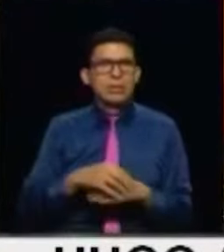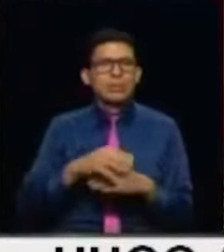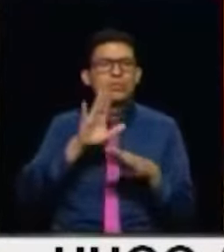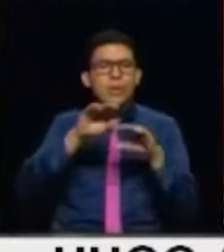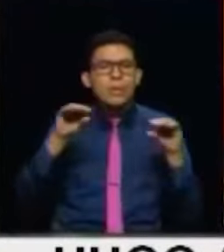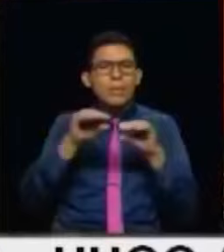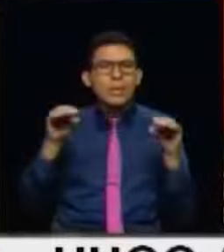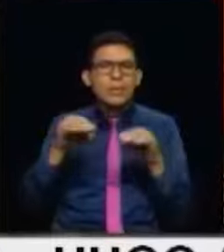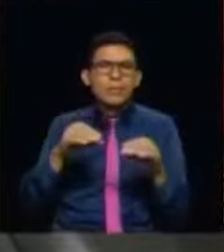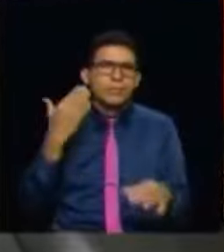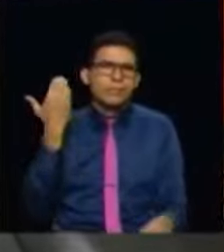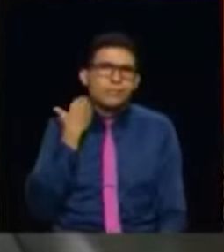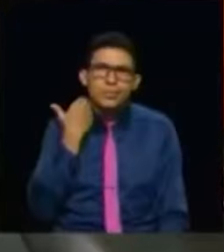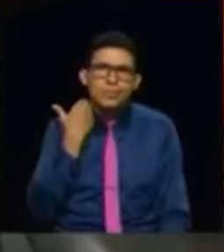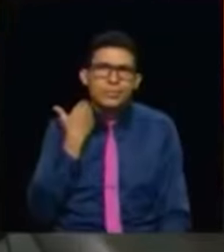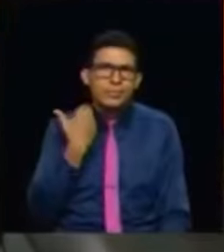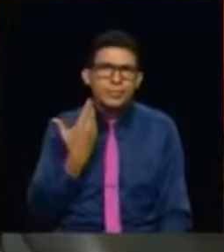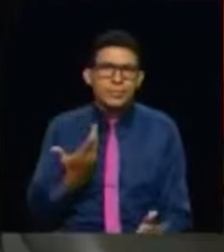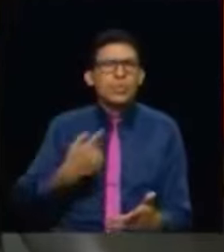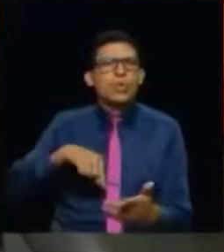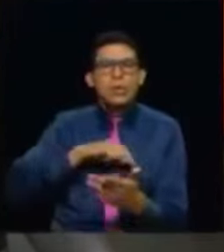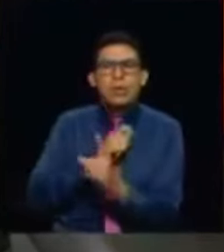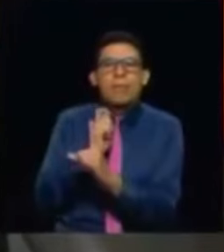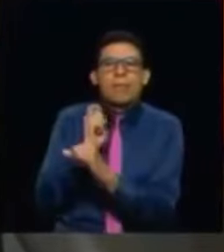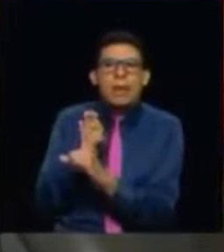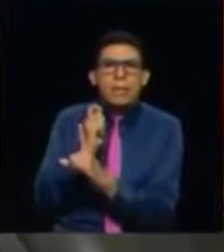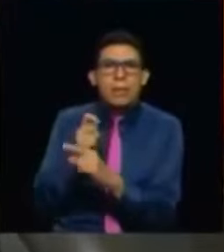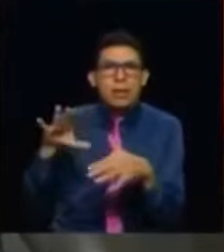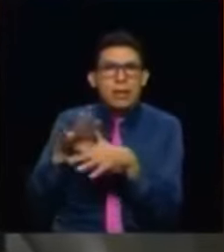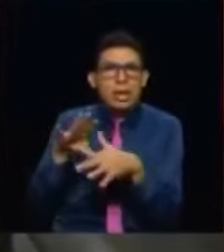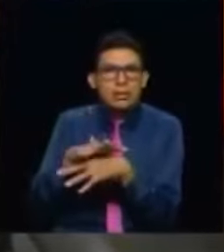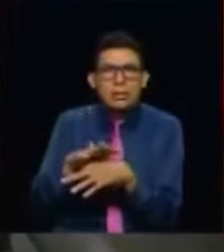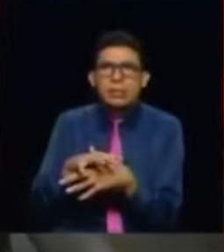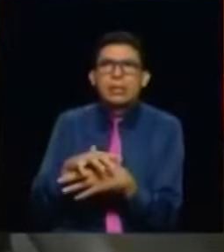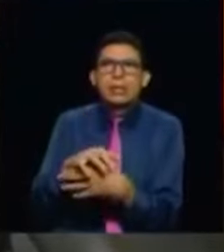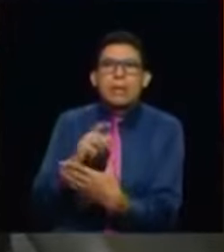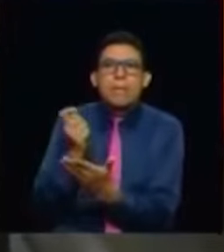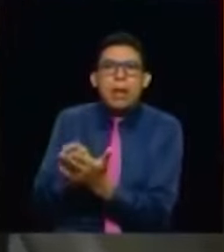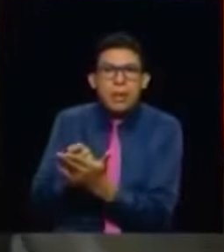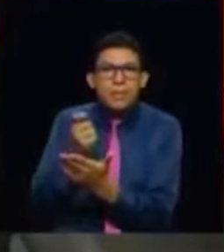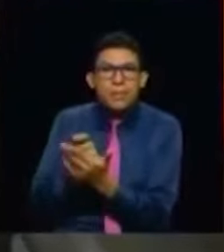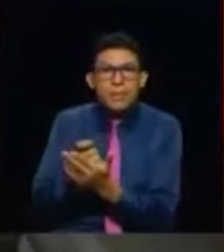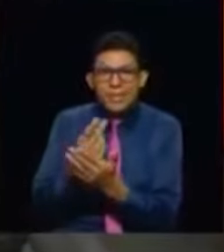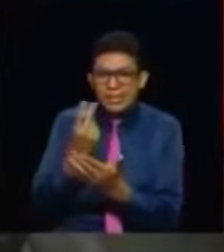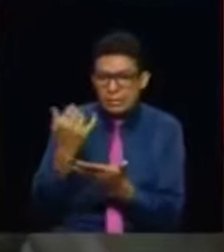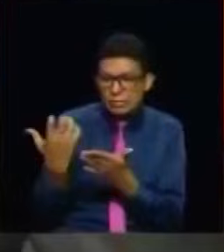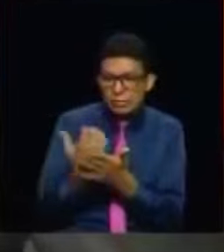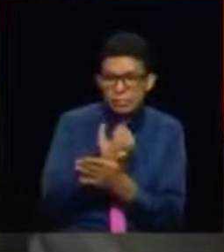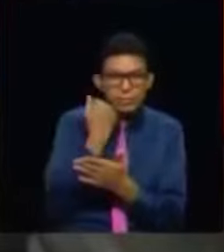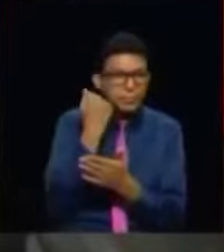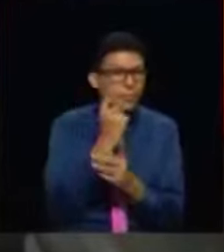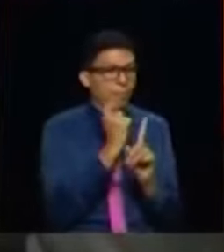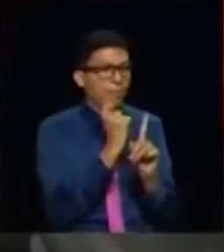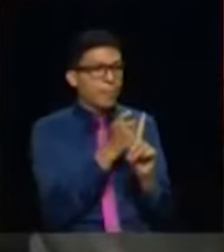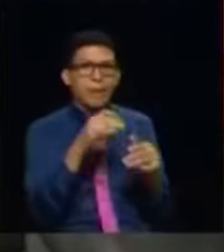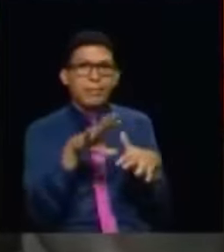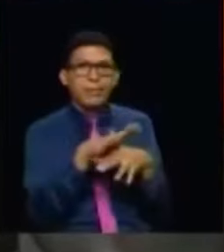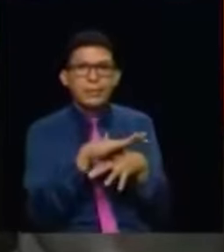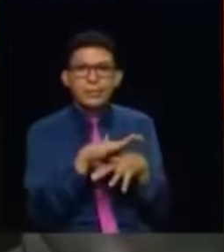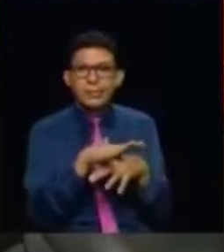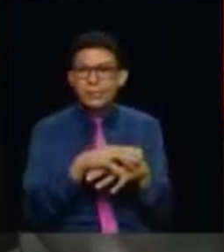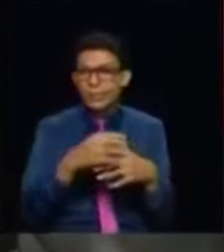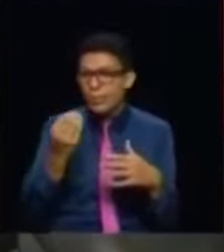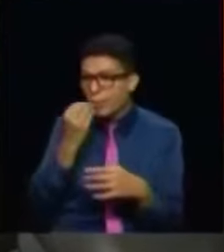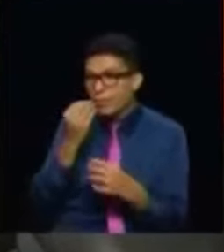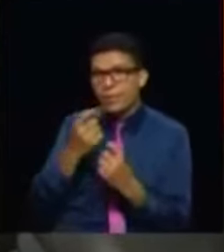como se dice. Estamos pagando un taxi y en el momento, si hacemos para la cuota del taxi, no hacemos para llevar el alimento a